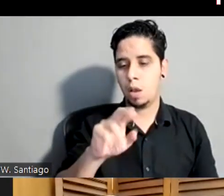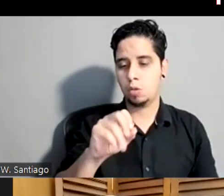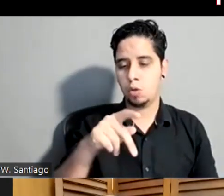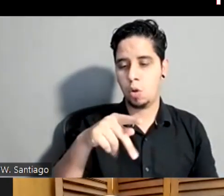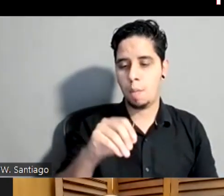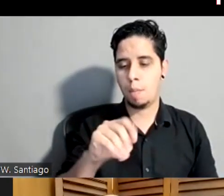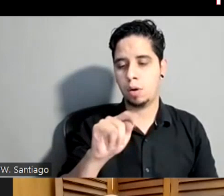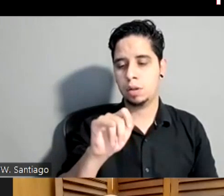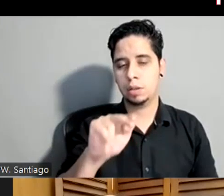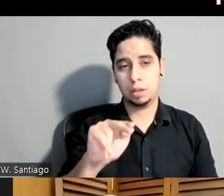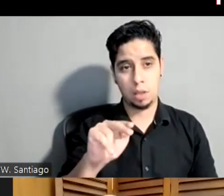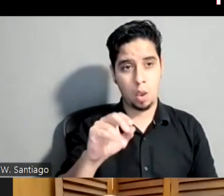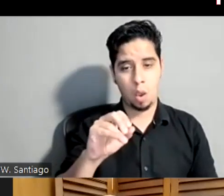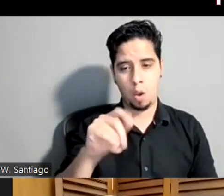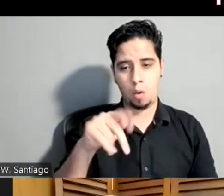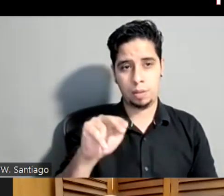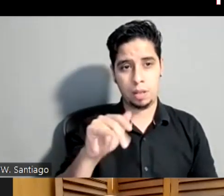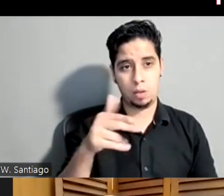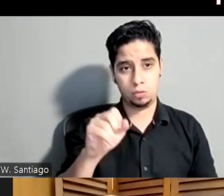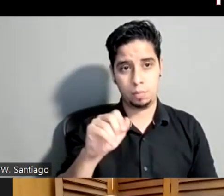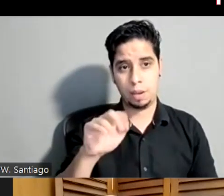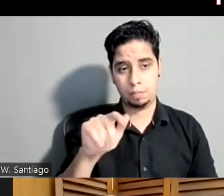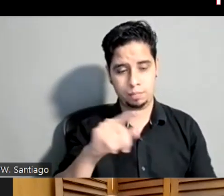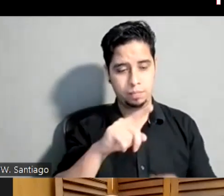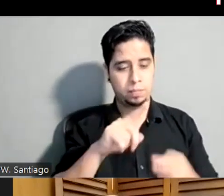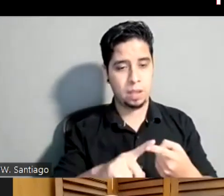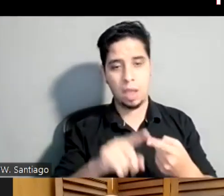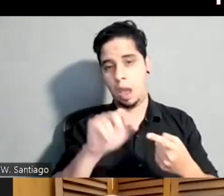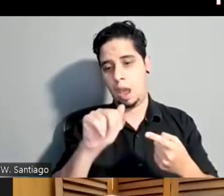opciones. Ana María Martínez.